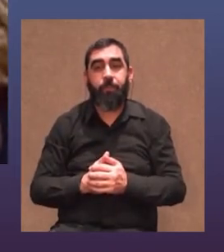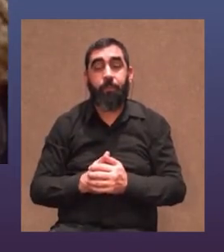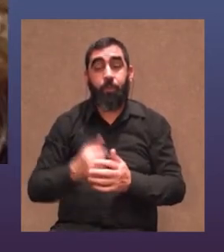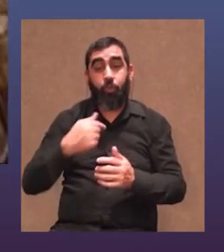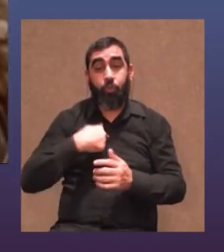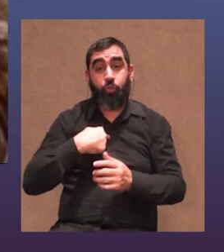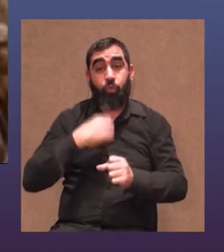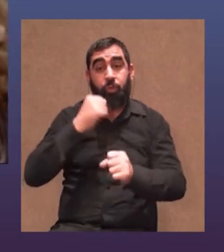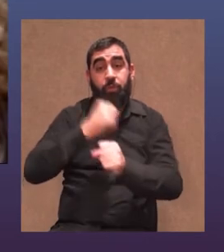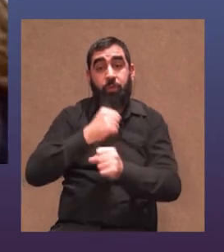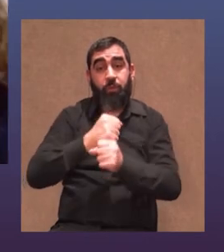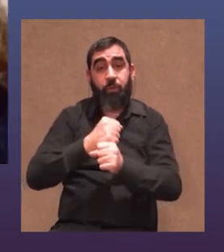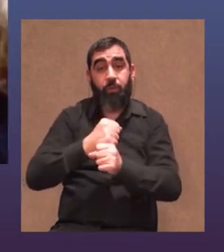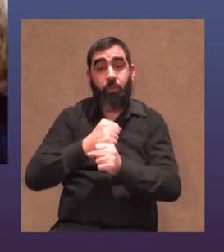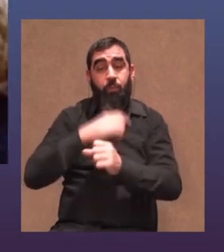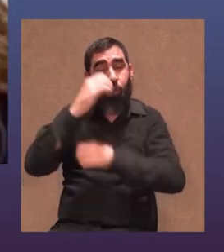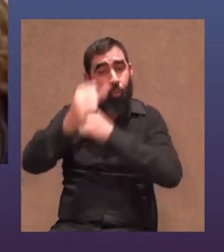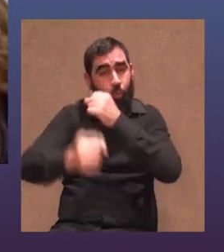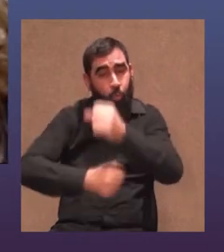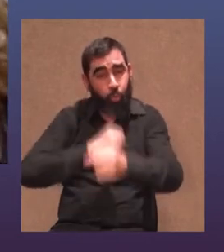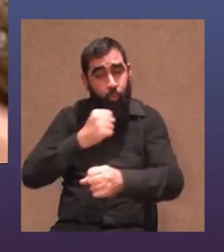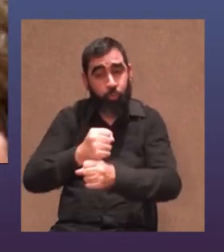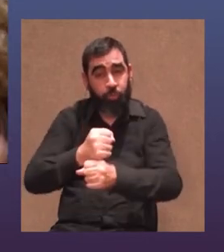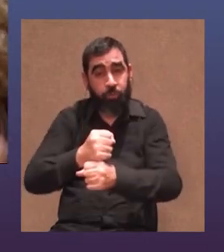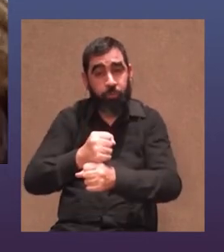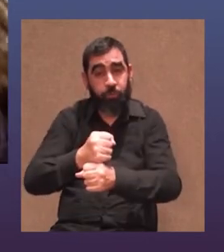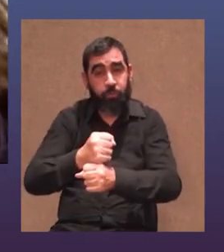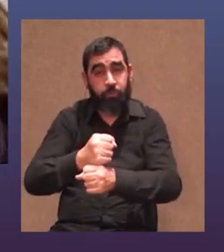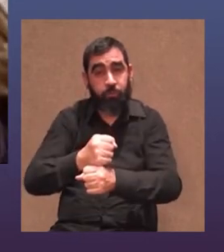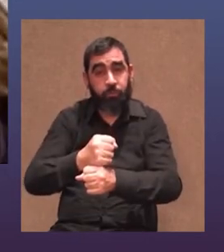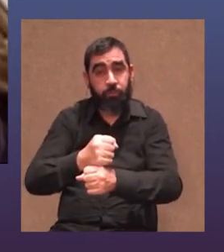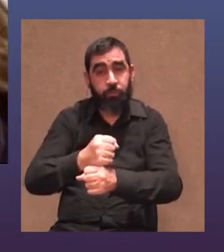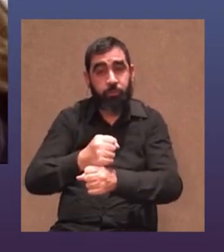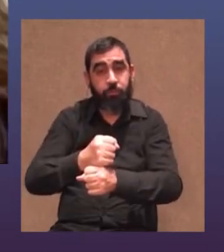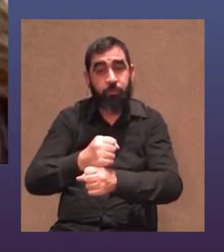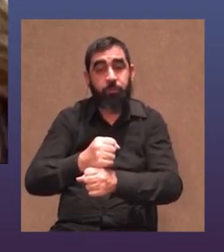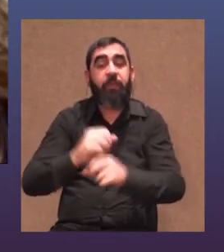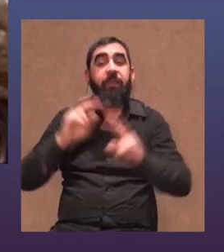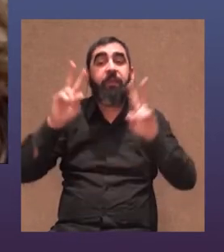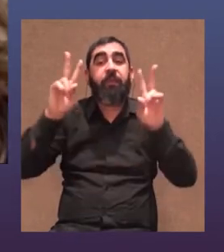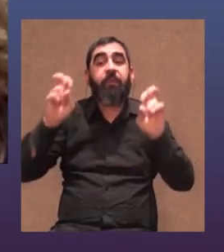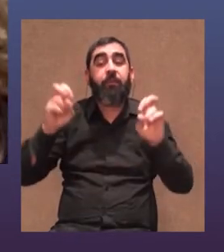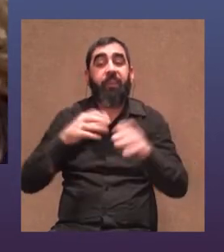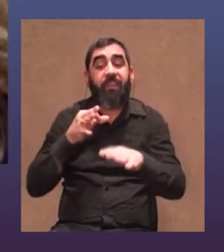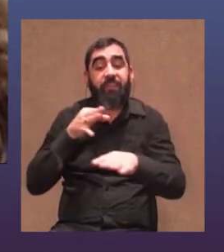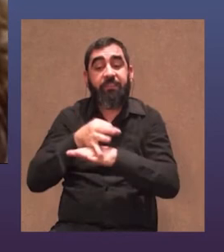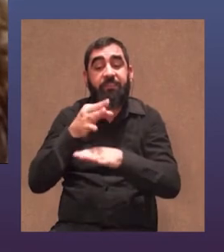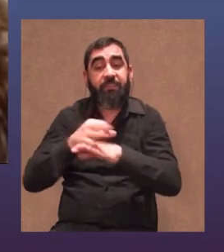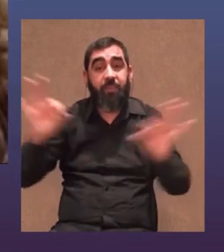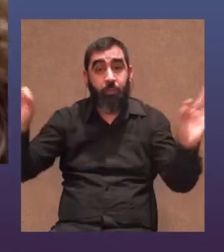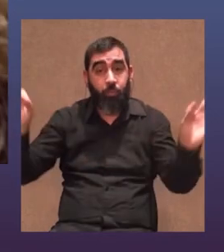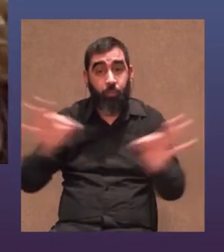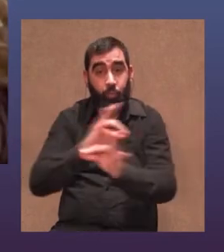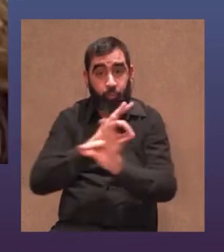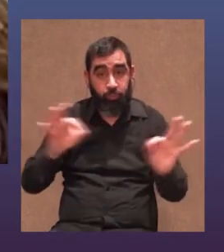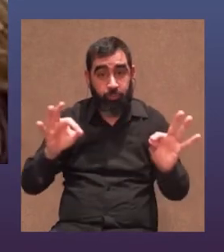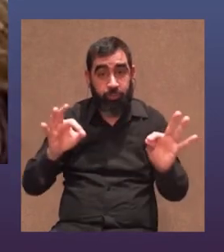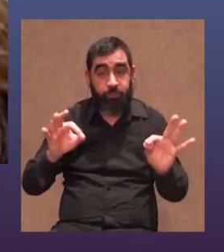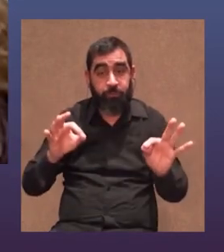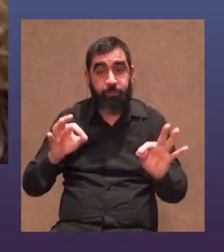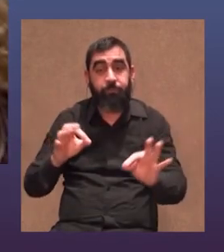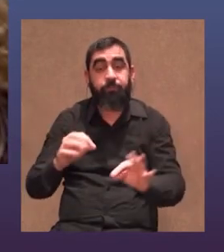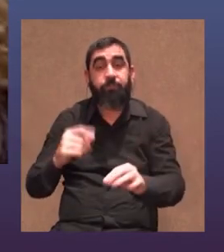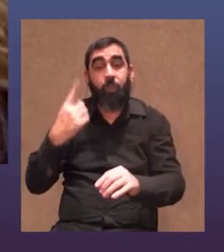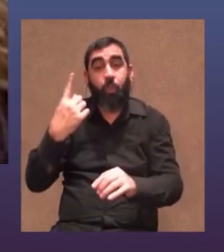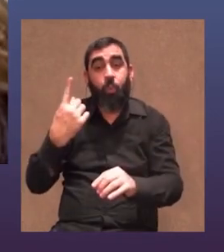yo estoy trabajando hace muchísimos años en el tema de la enseñanza musical, y